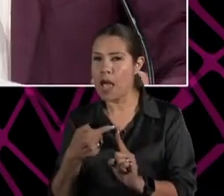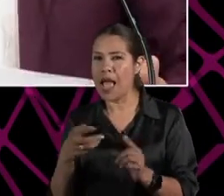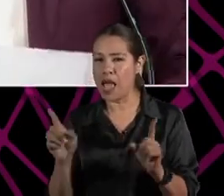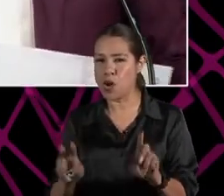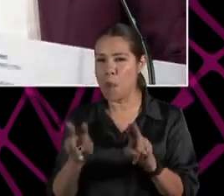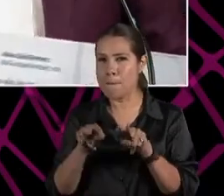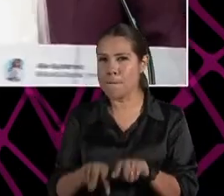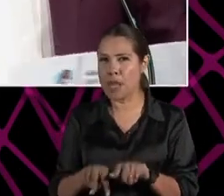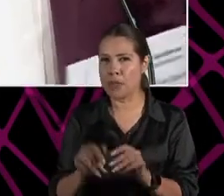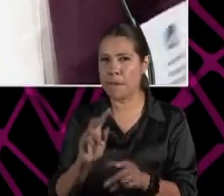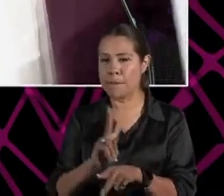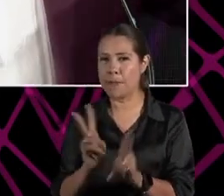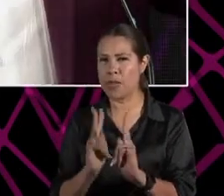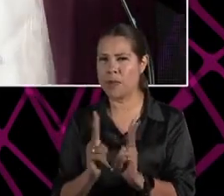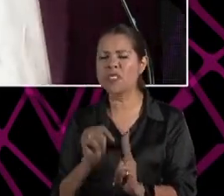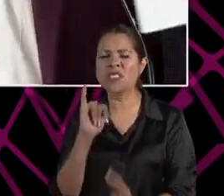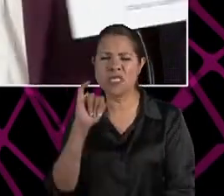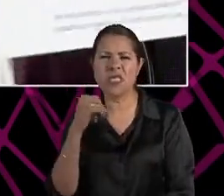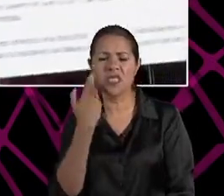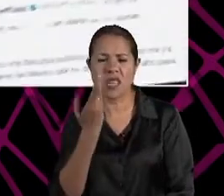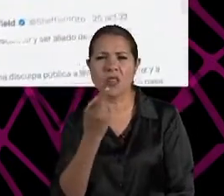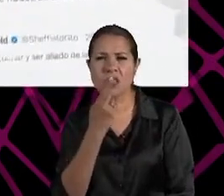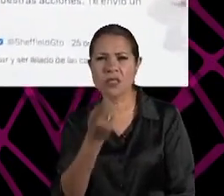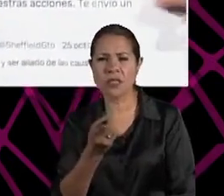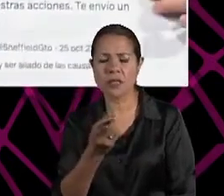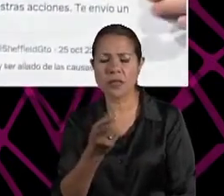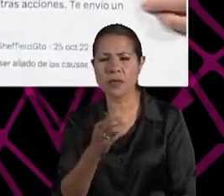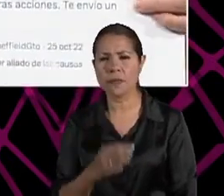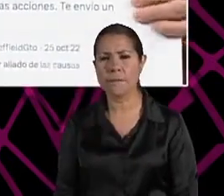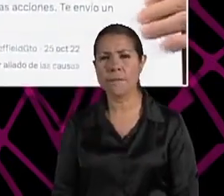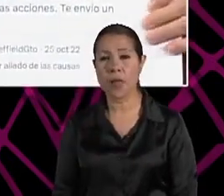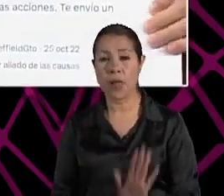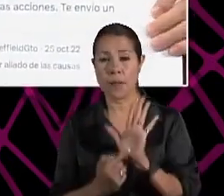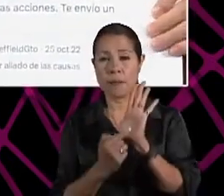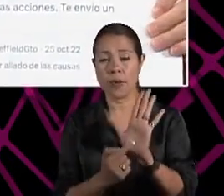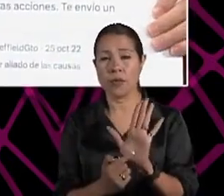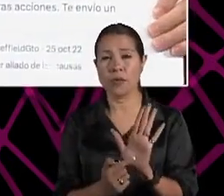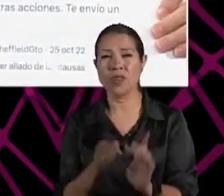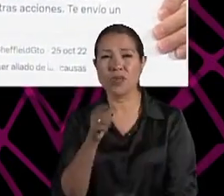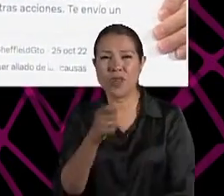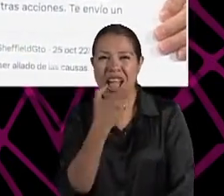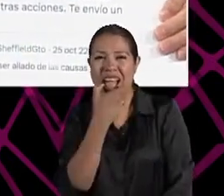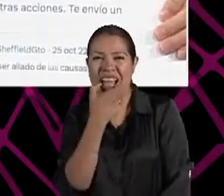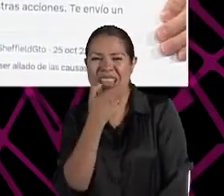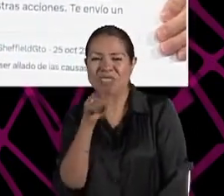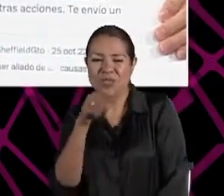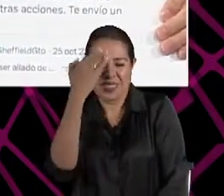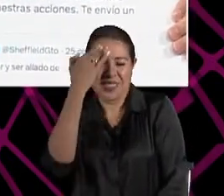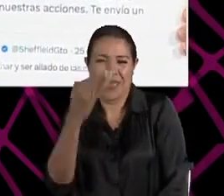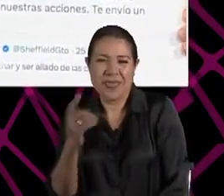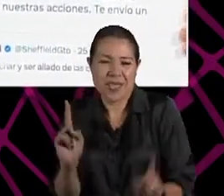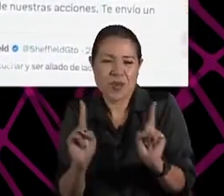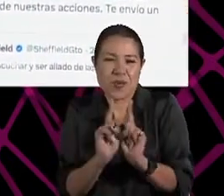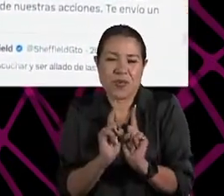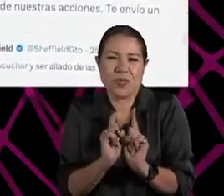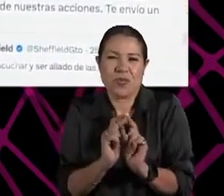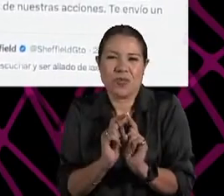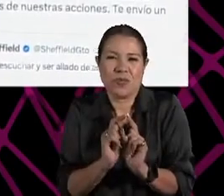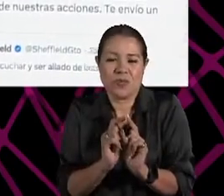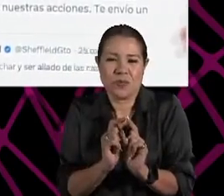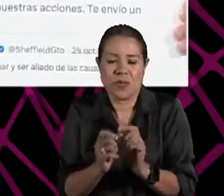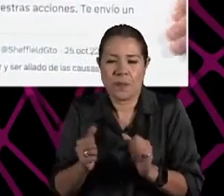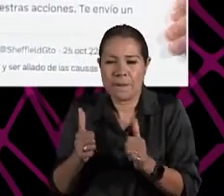allí, pero lo que sí quiero entrar en más detalles, y lo voy a poner aquí, aunque te rías, lo sabes, ahí estabas conmigo, me